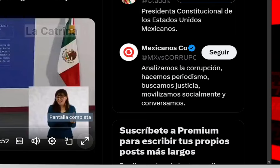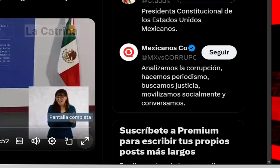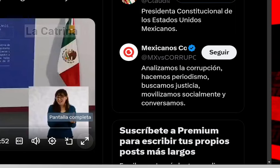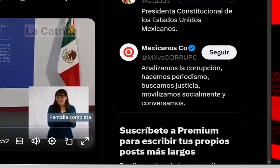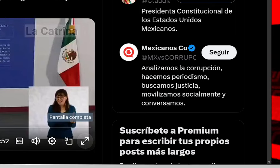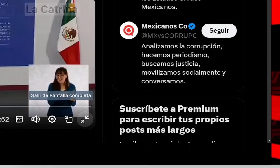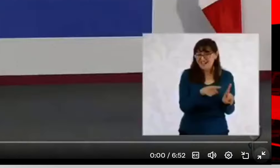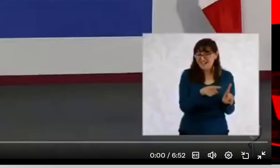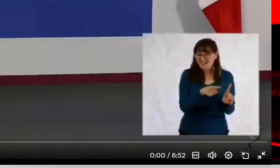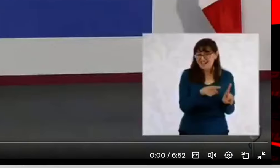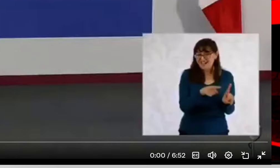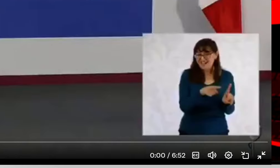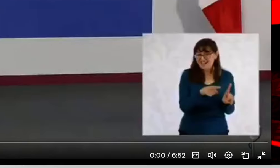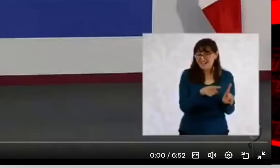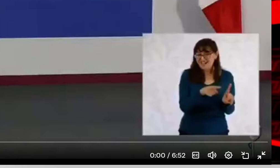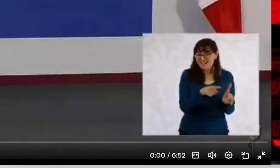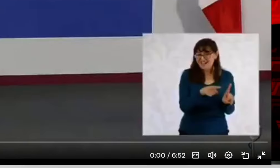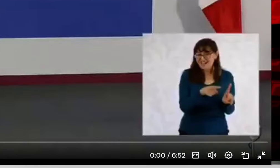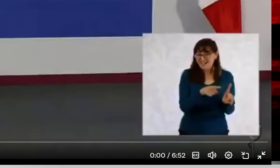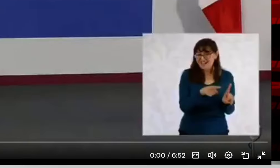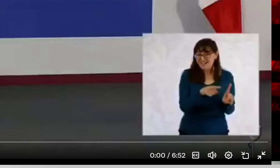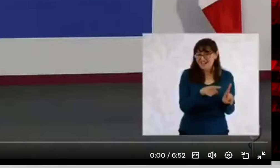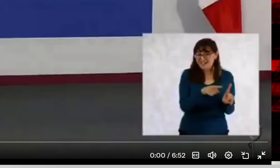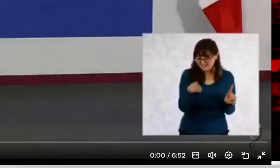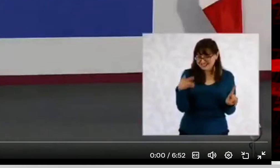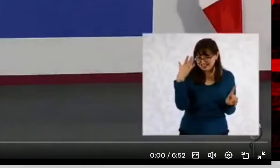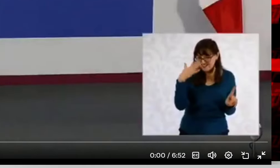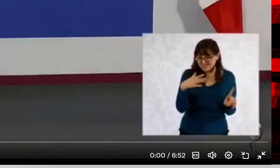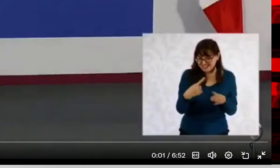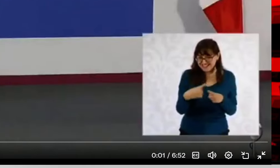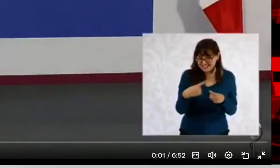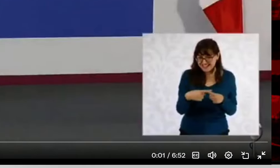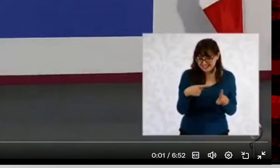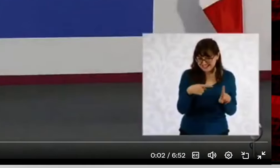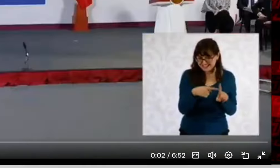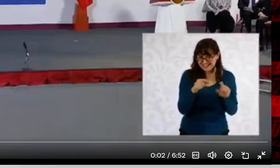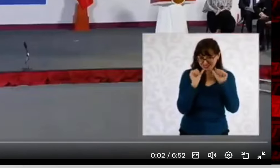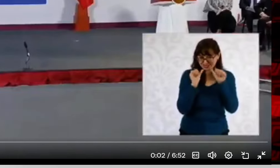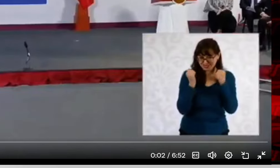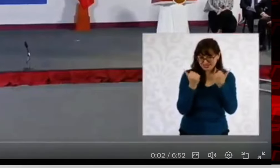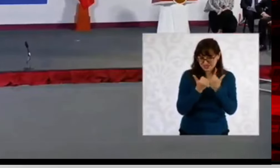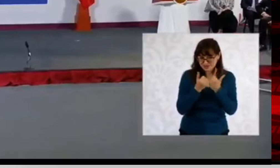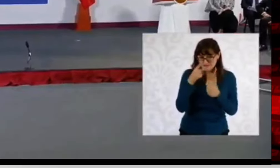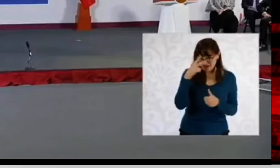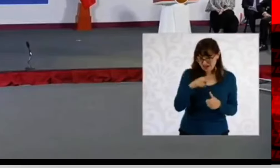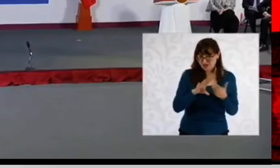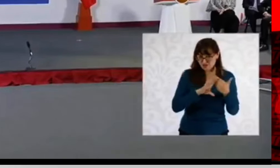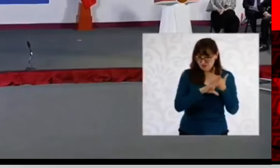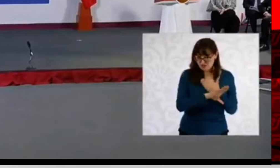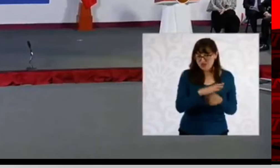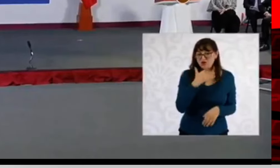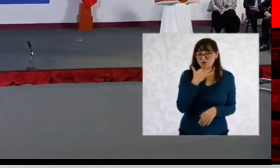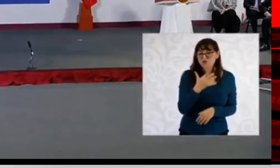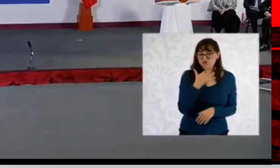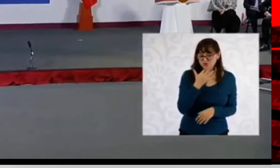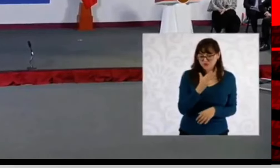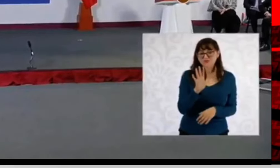nada de información Vamos adelante fíjense bien